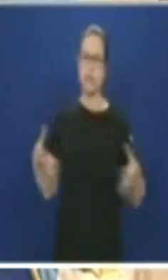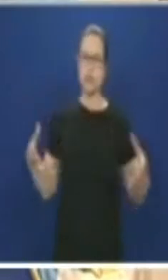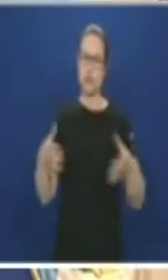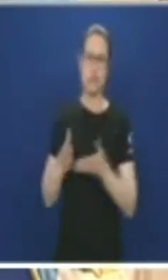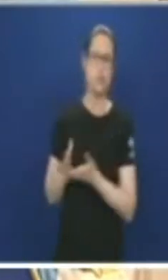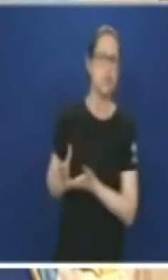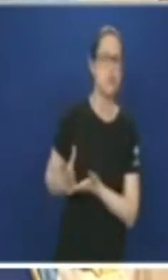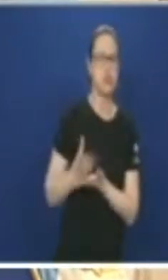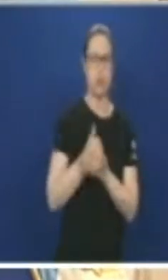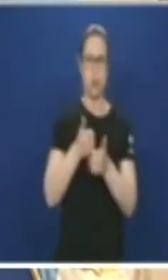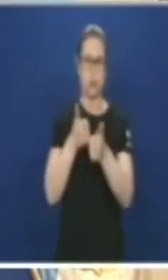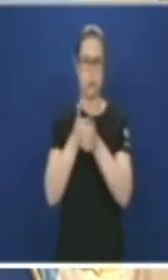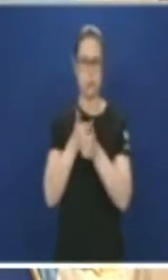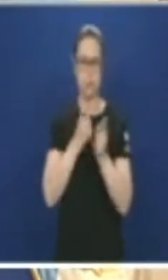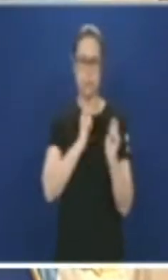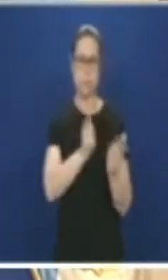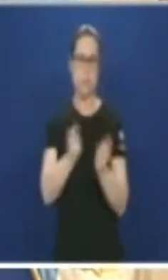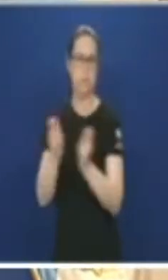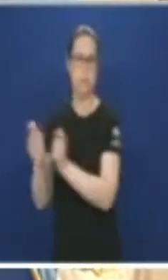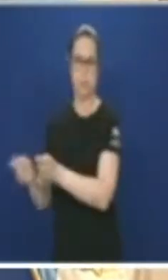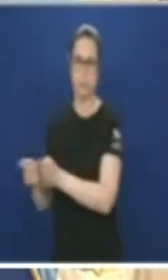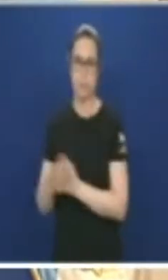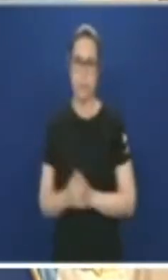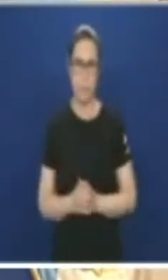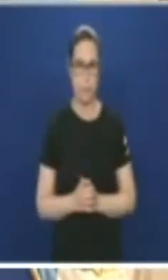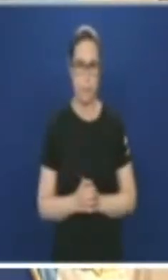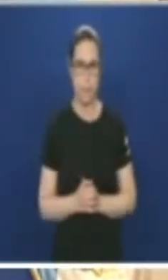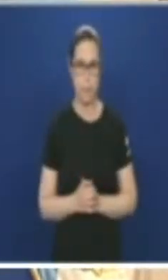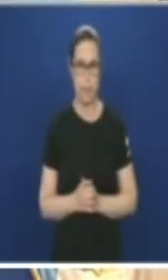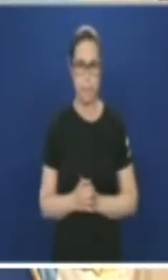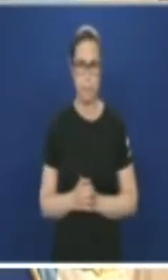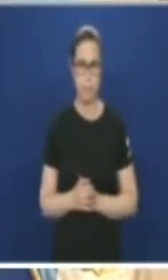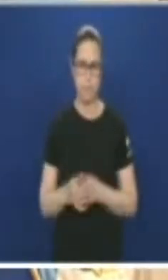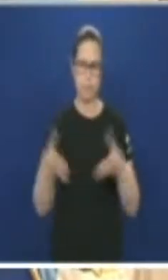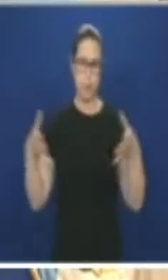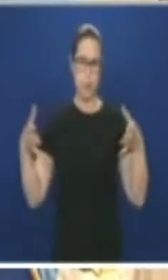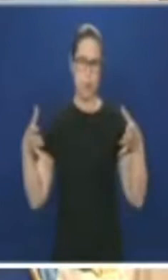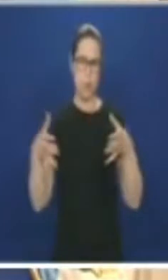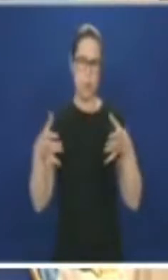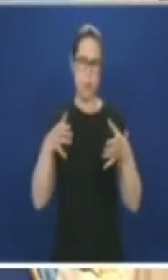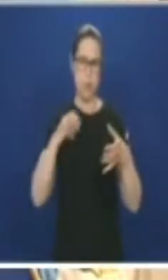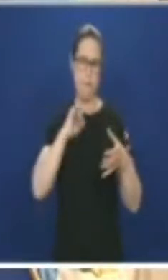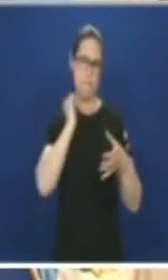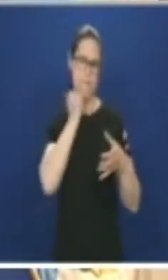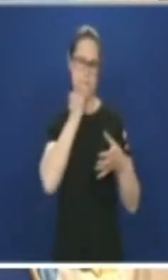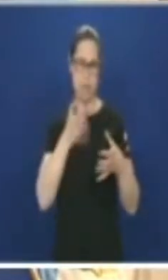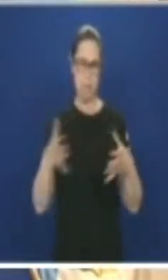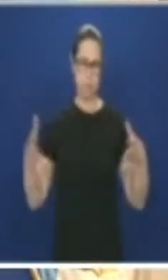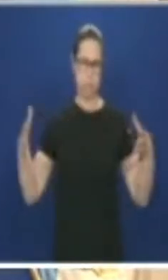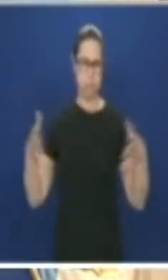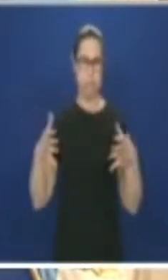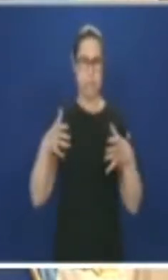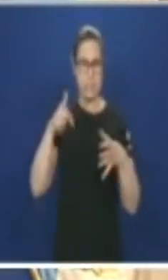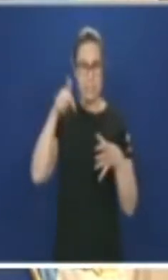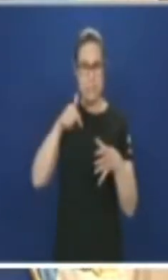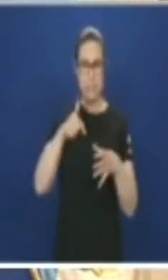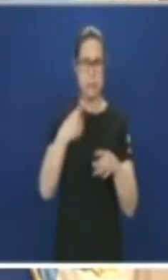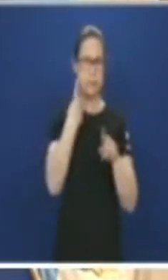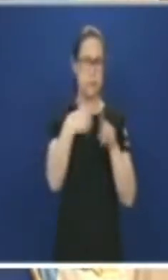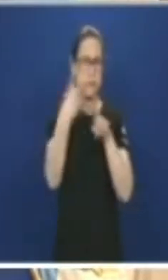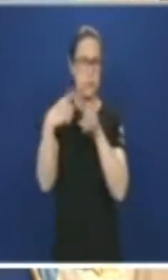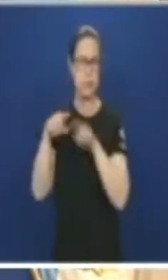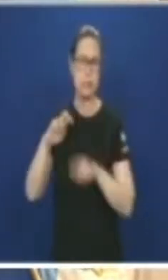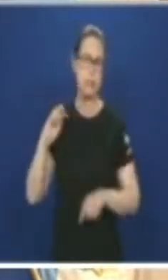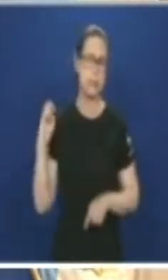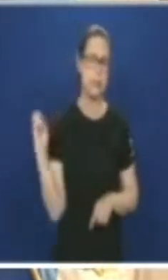discípulos e colaboradores. Un conxunto extenso e heteroxéneo de galegos, vos e